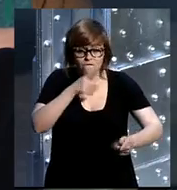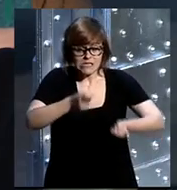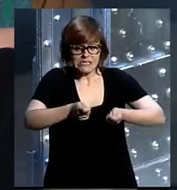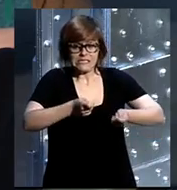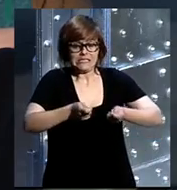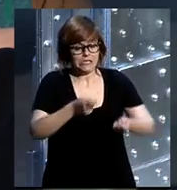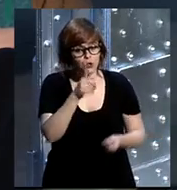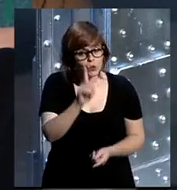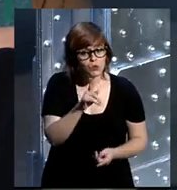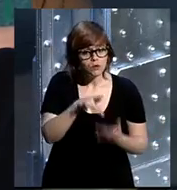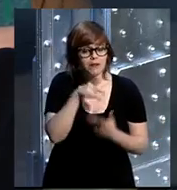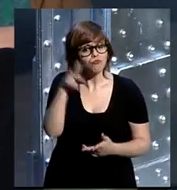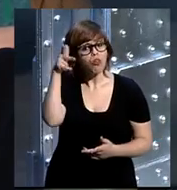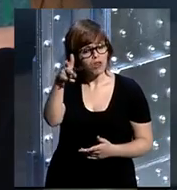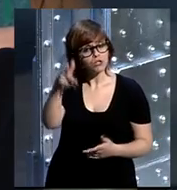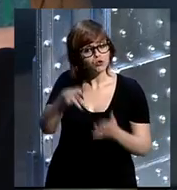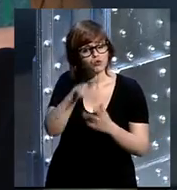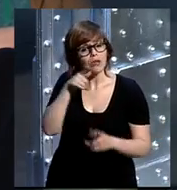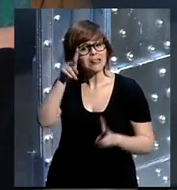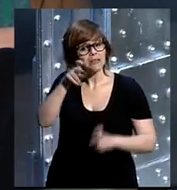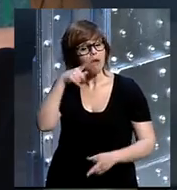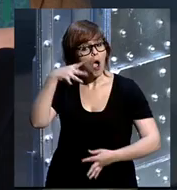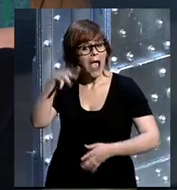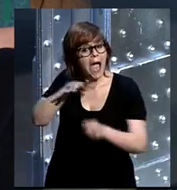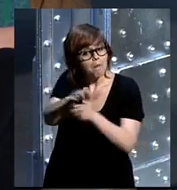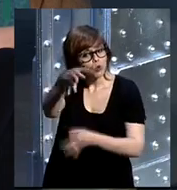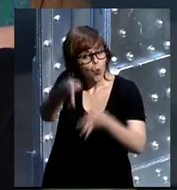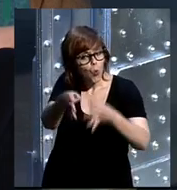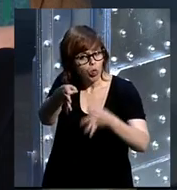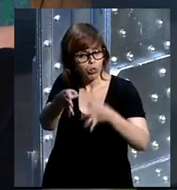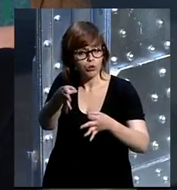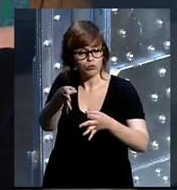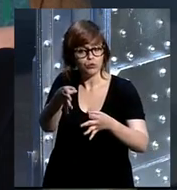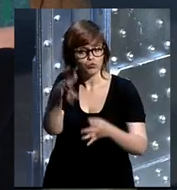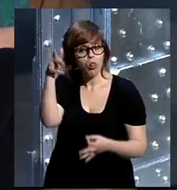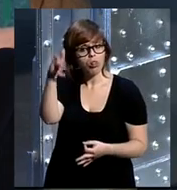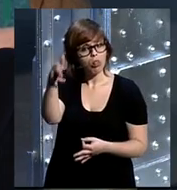es un derecho, es desde la regulación jurídica, es un derecho